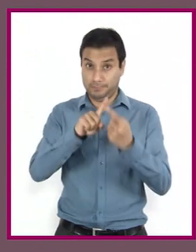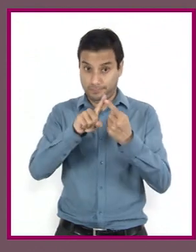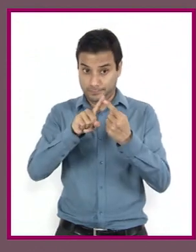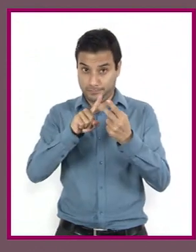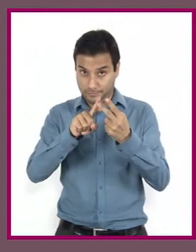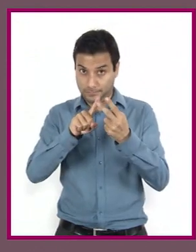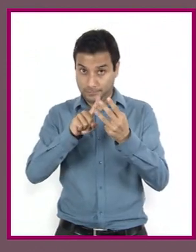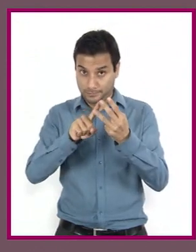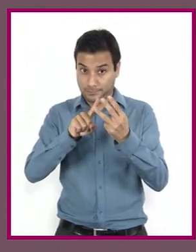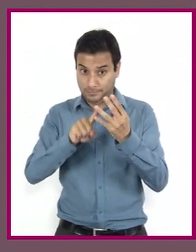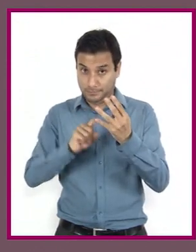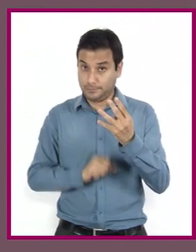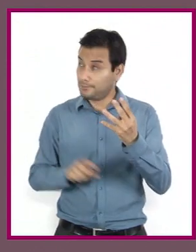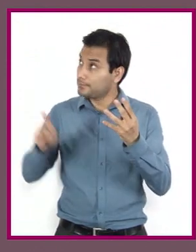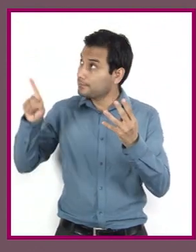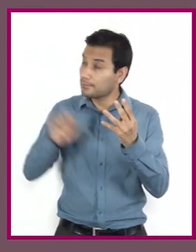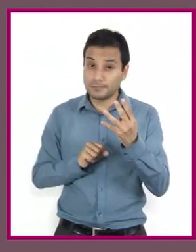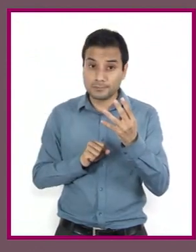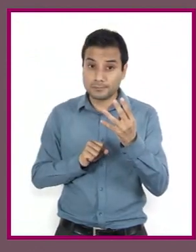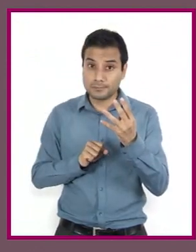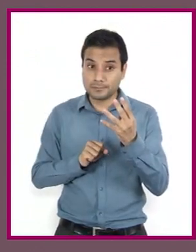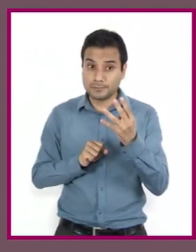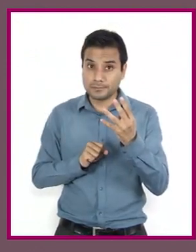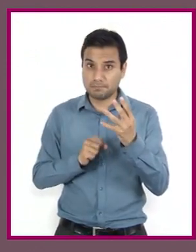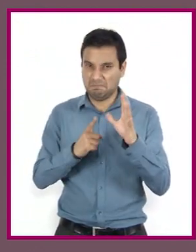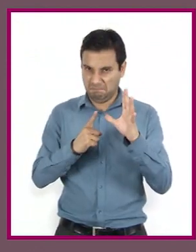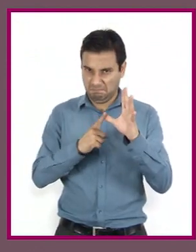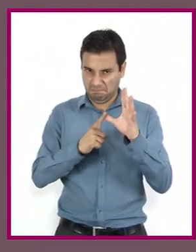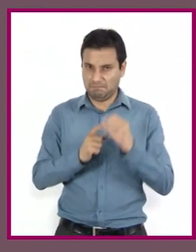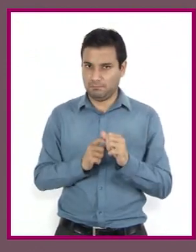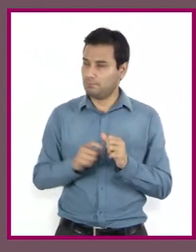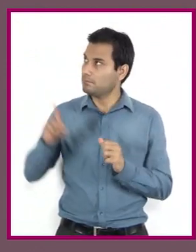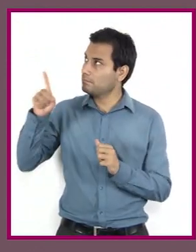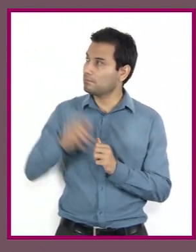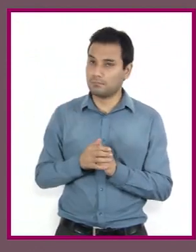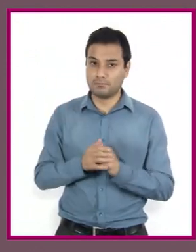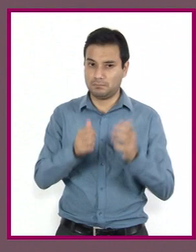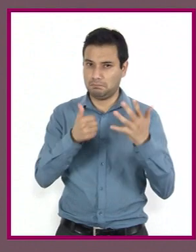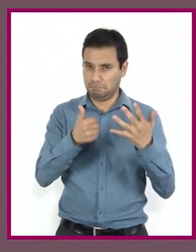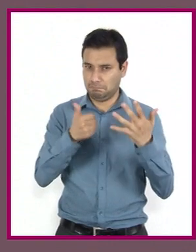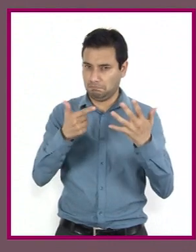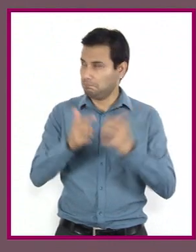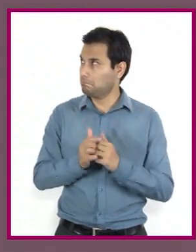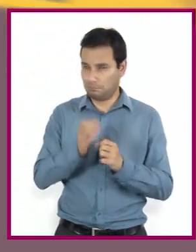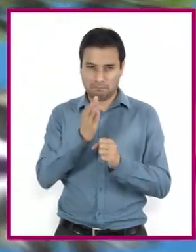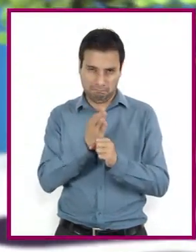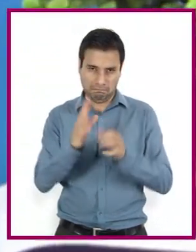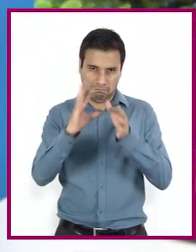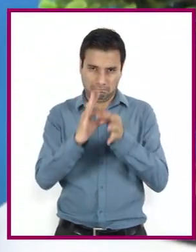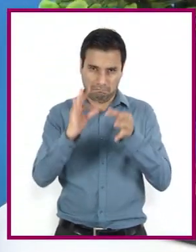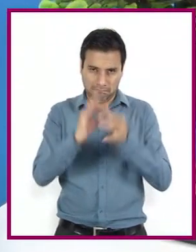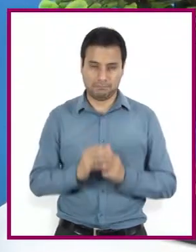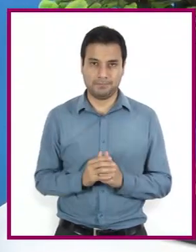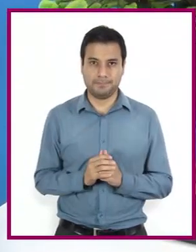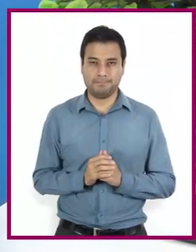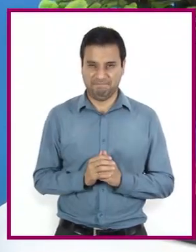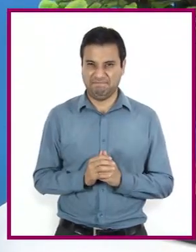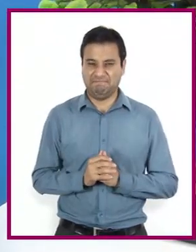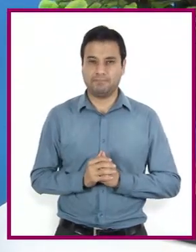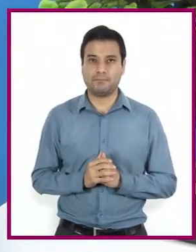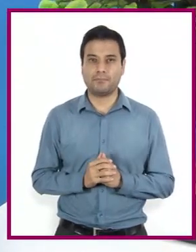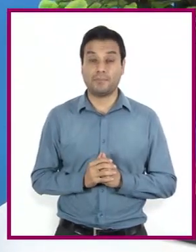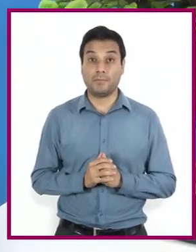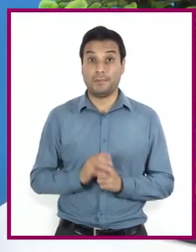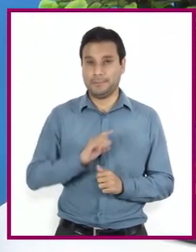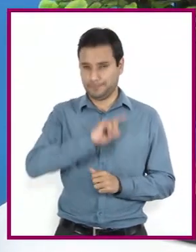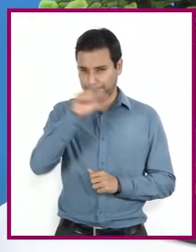1990, 1994, 1996, 2007 y 2014. Volveremos a esta línea